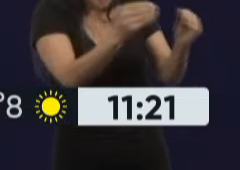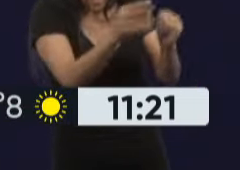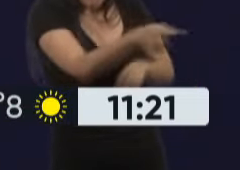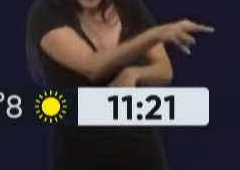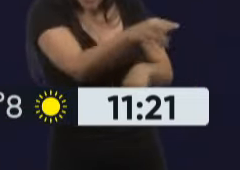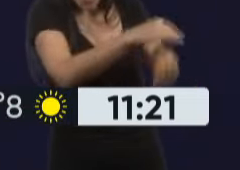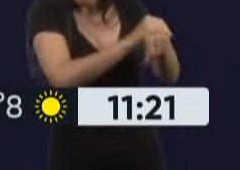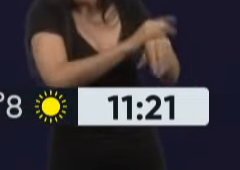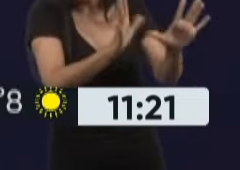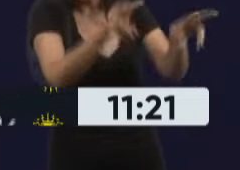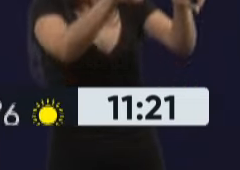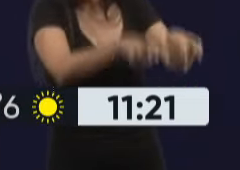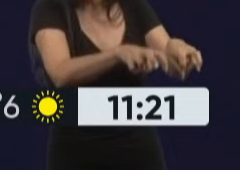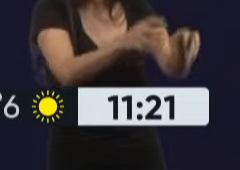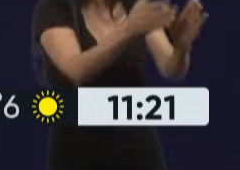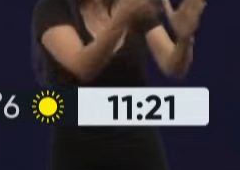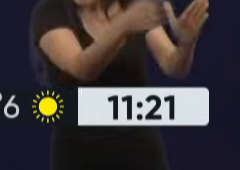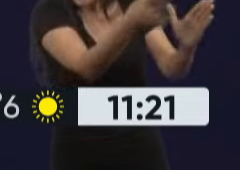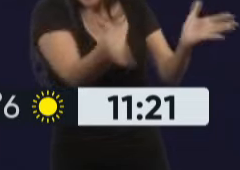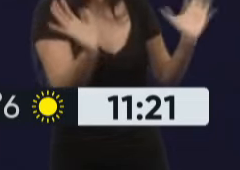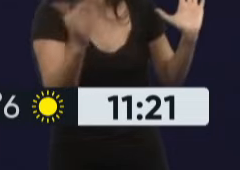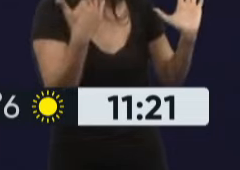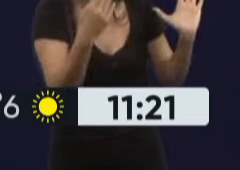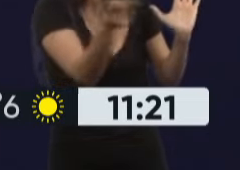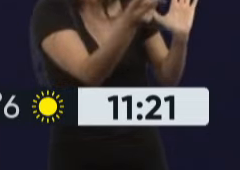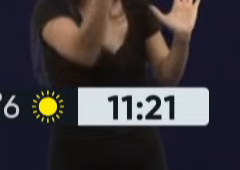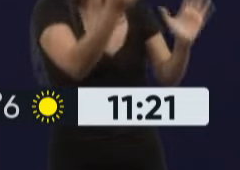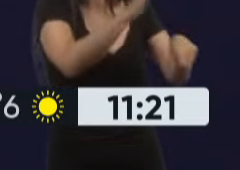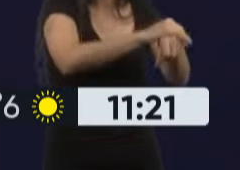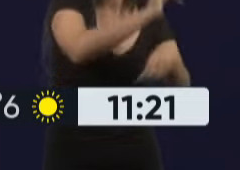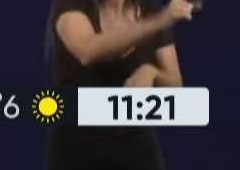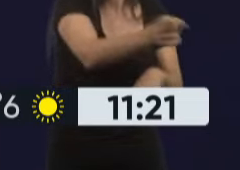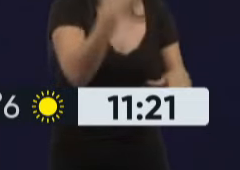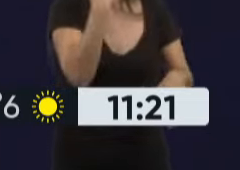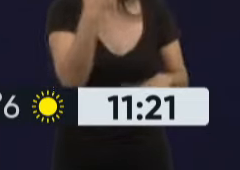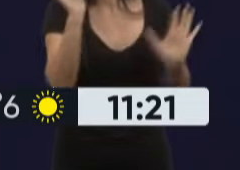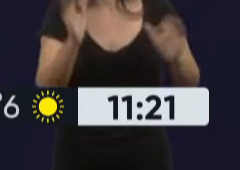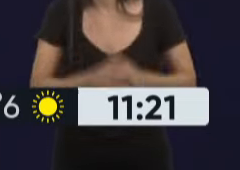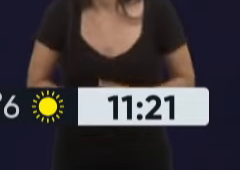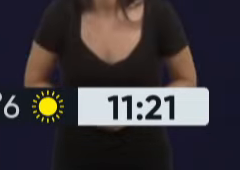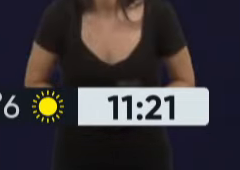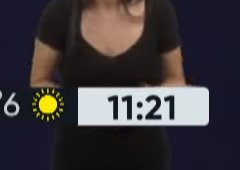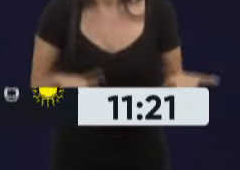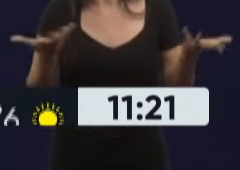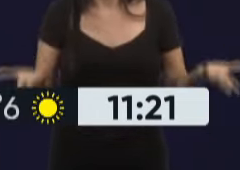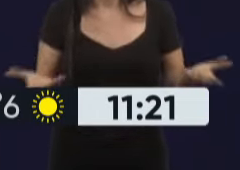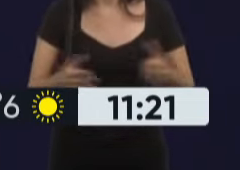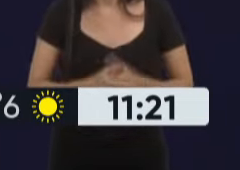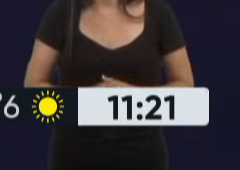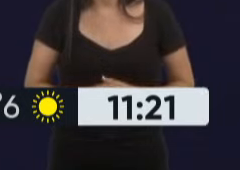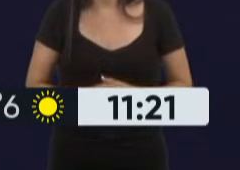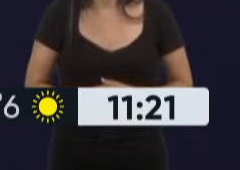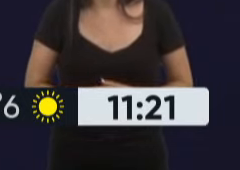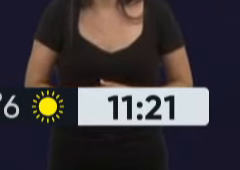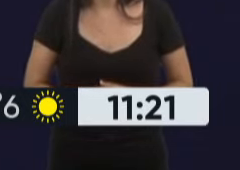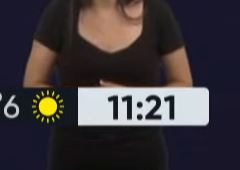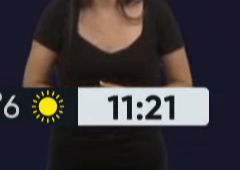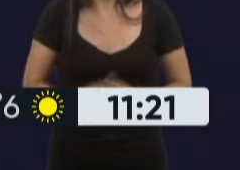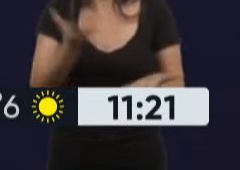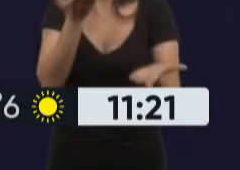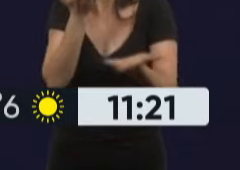lo menos qué s yo algo es algo y ahí si la mercado te tira la qué vaas eh metes isania eh